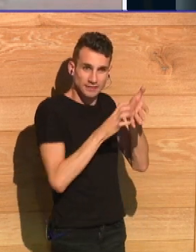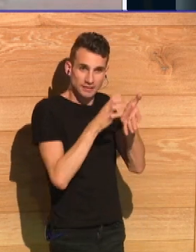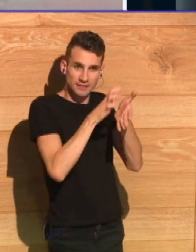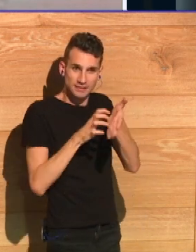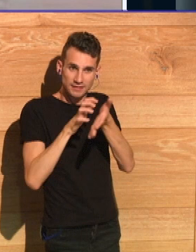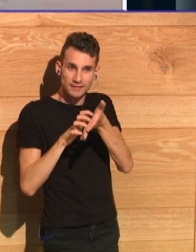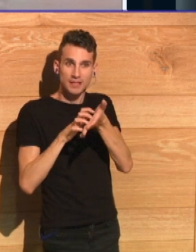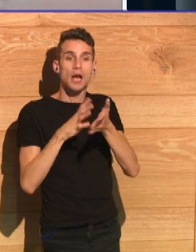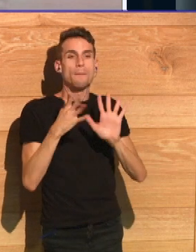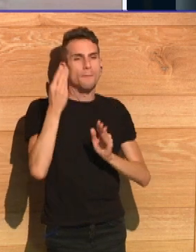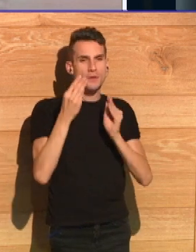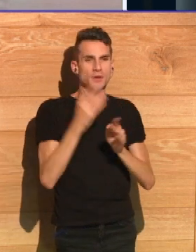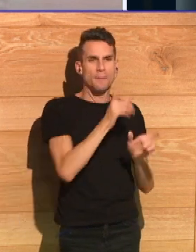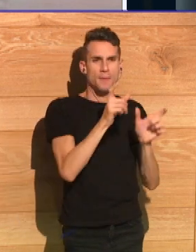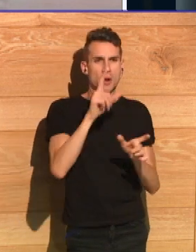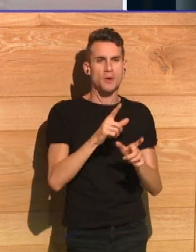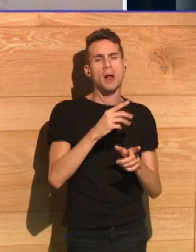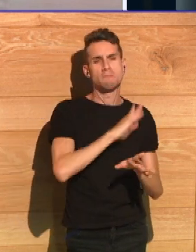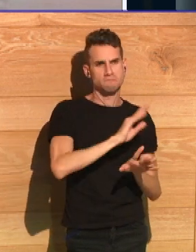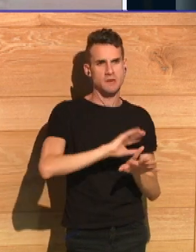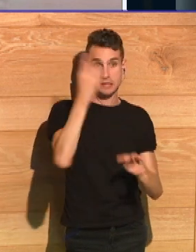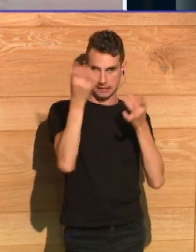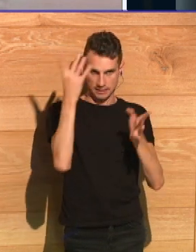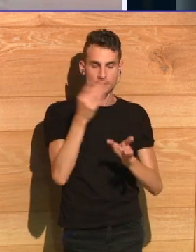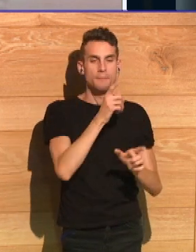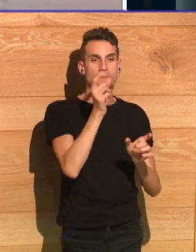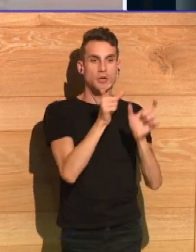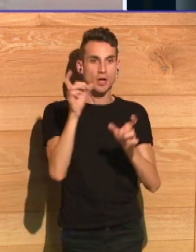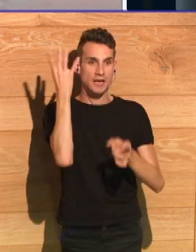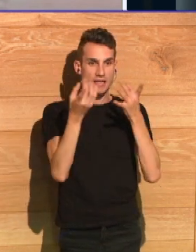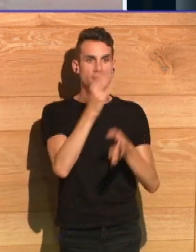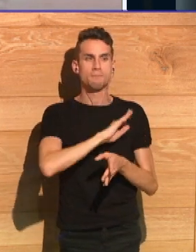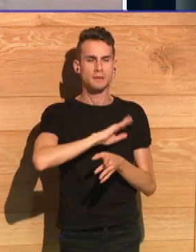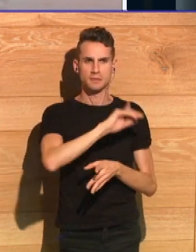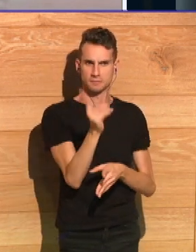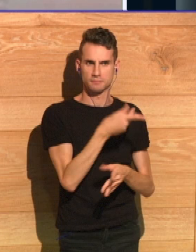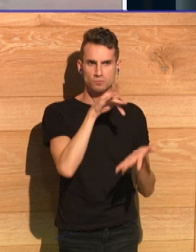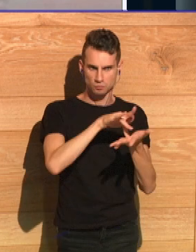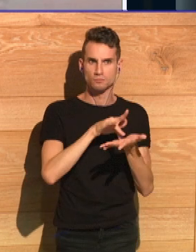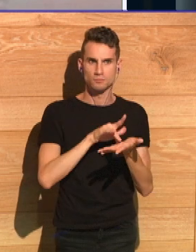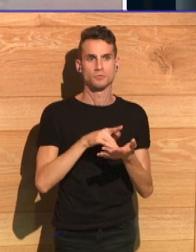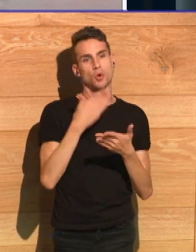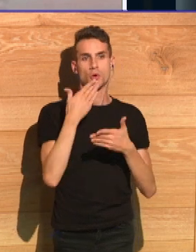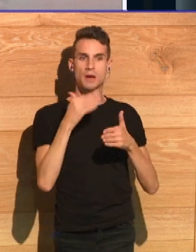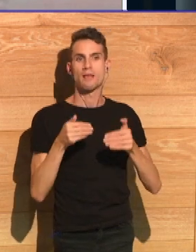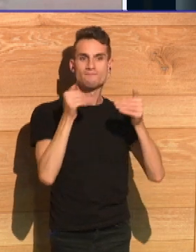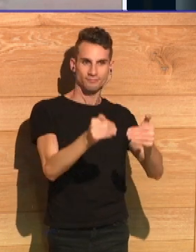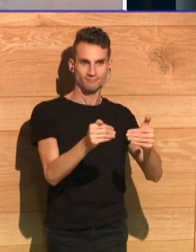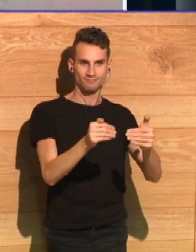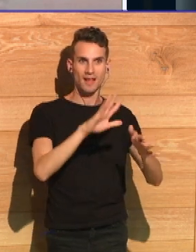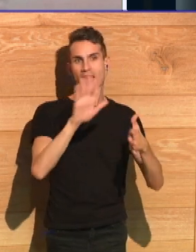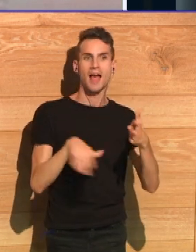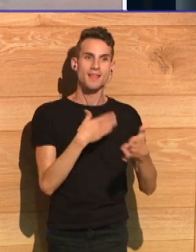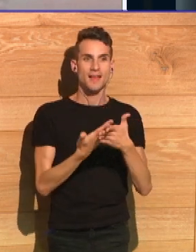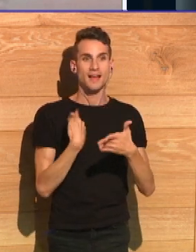Pero creo que nos pasa a muchas personas creativas. Lo voy dejando, es algo que lo voy aplazando hasta que tengo el